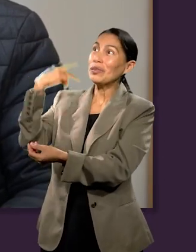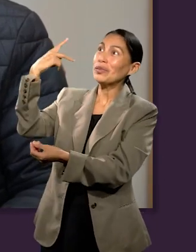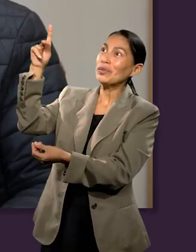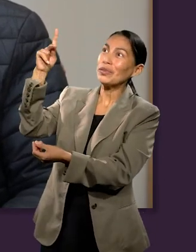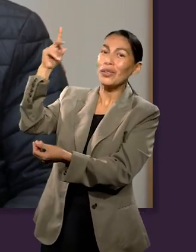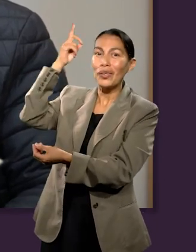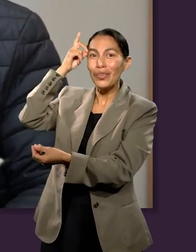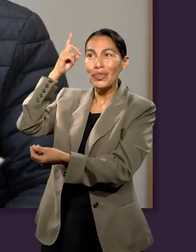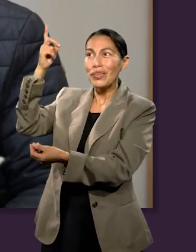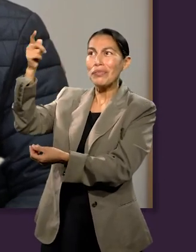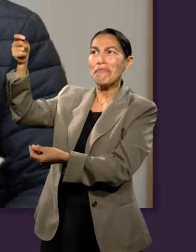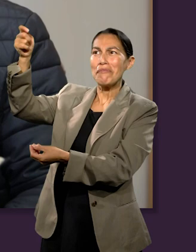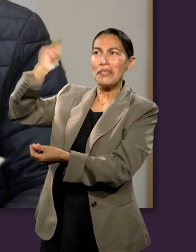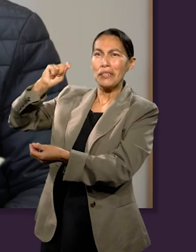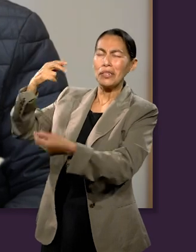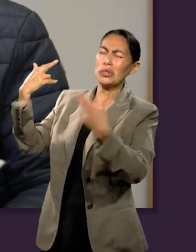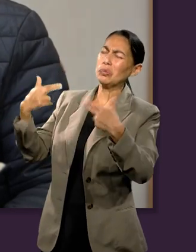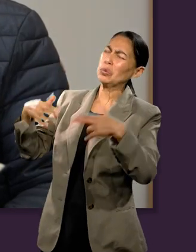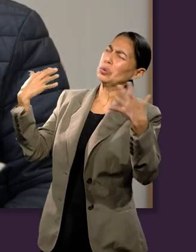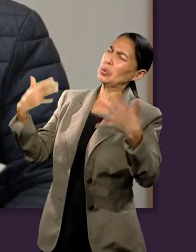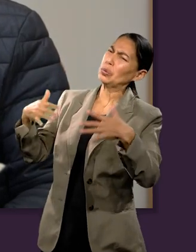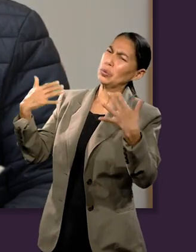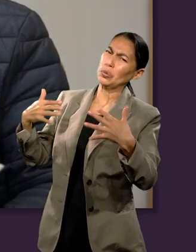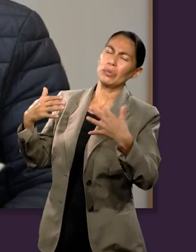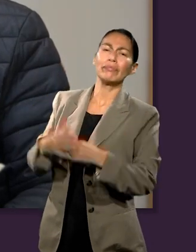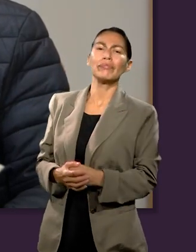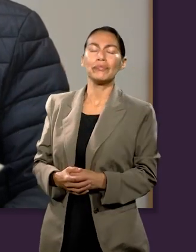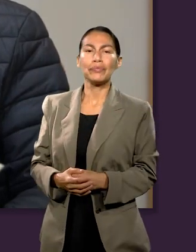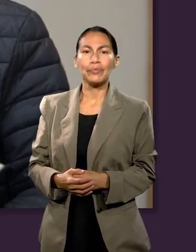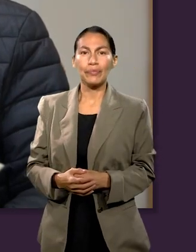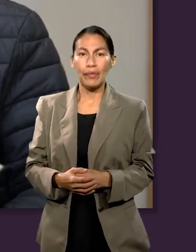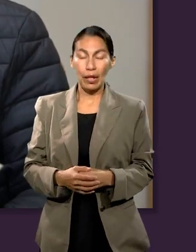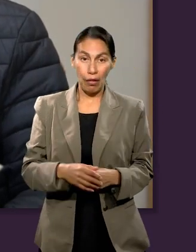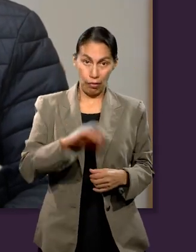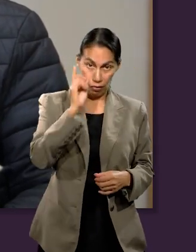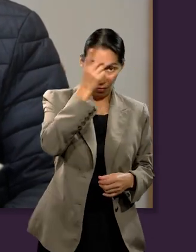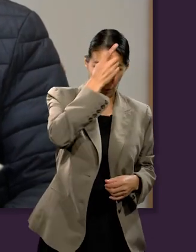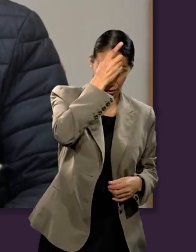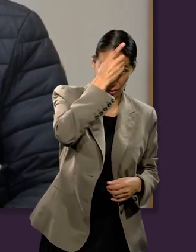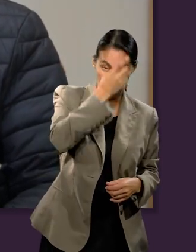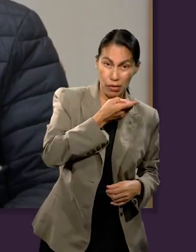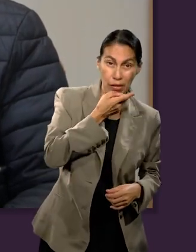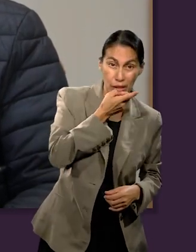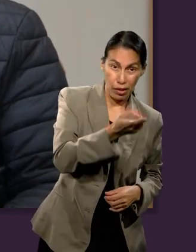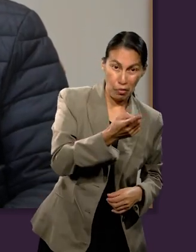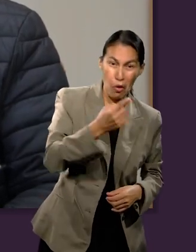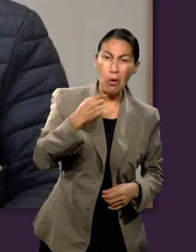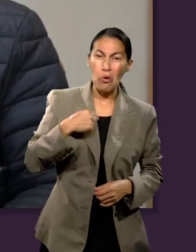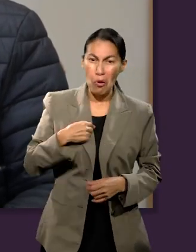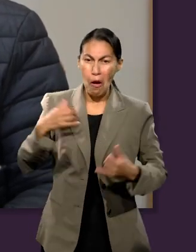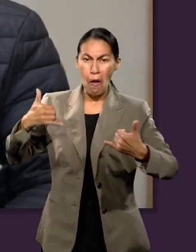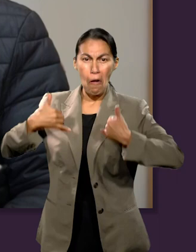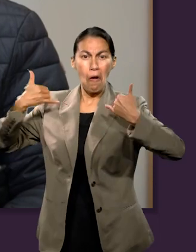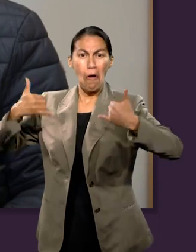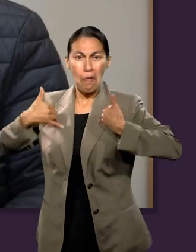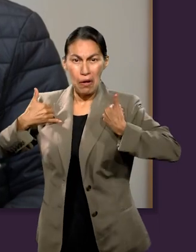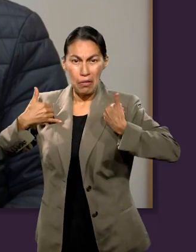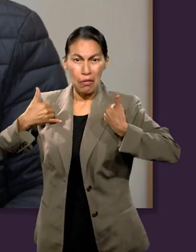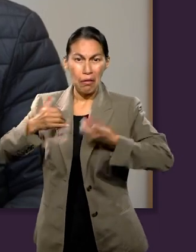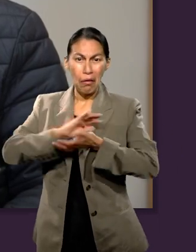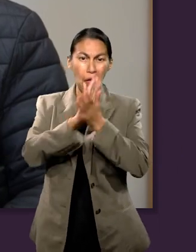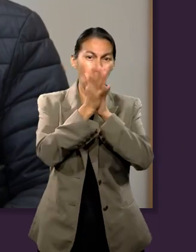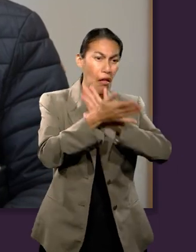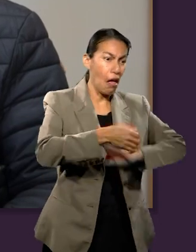provisiones inagotables el salmista dijo he sido joven me he envejecido